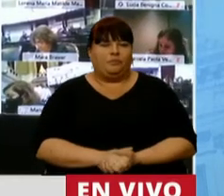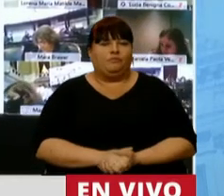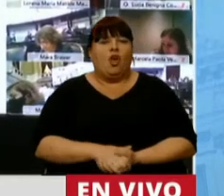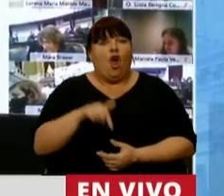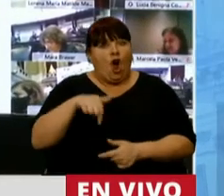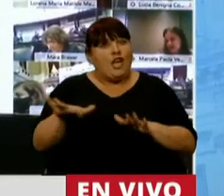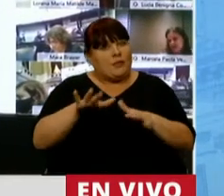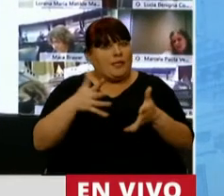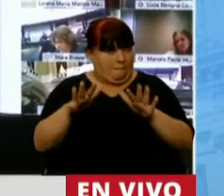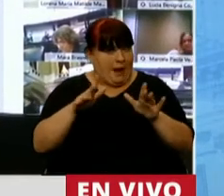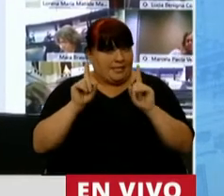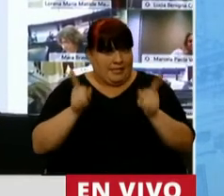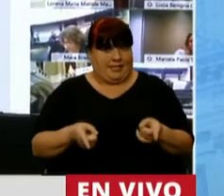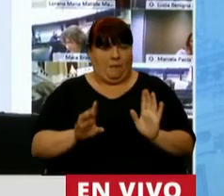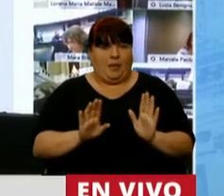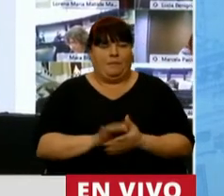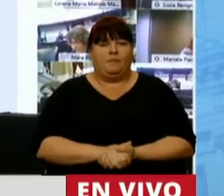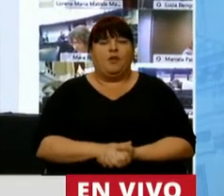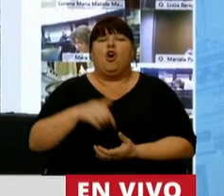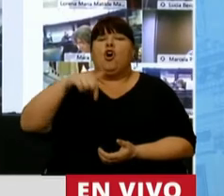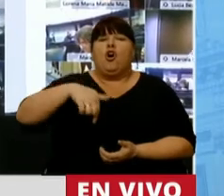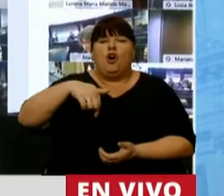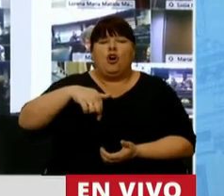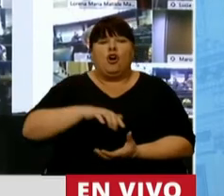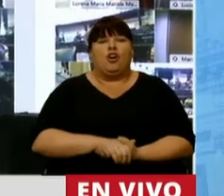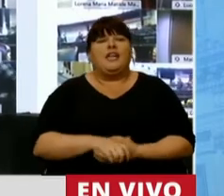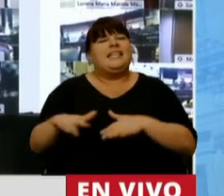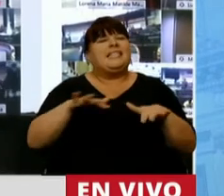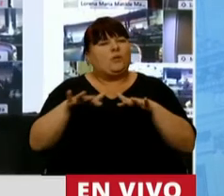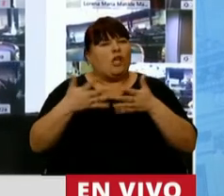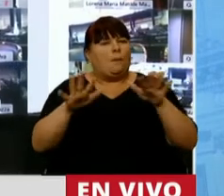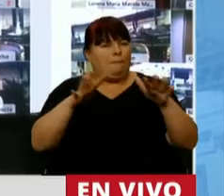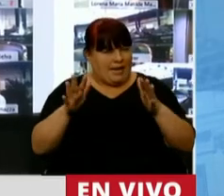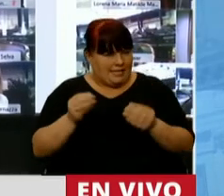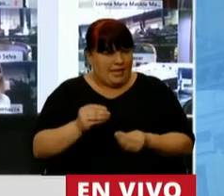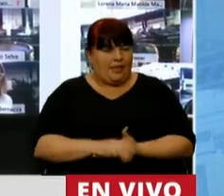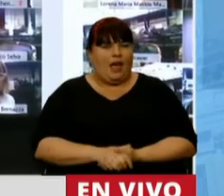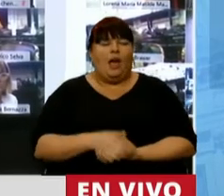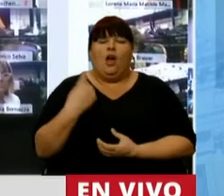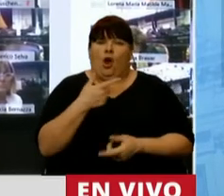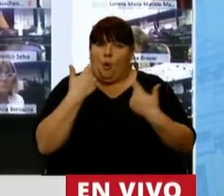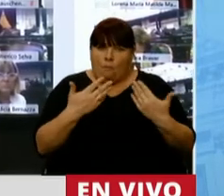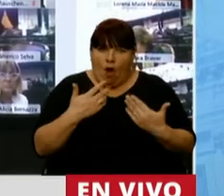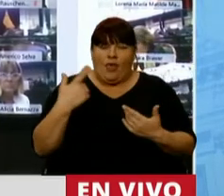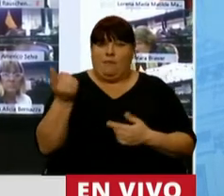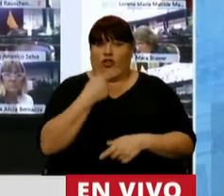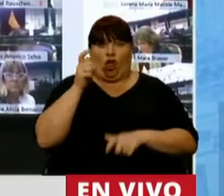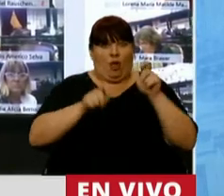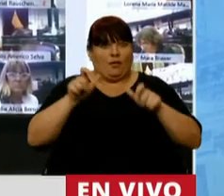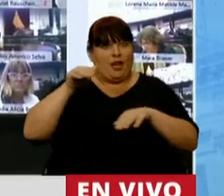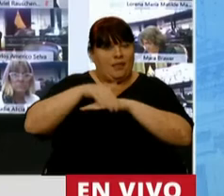se da una situación parecida, señora presidenta. Hoy tenemos una situación muy parecida. Tenemos la posibilidad, los